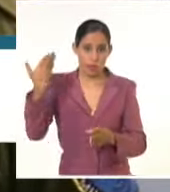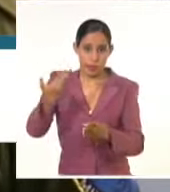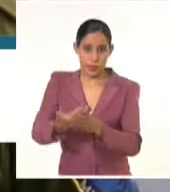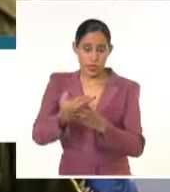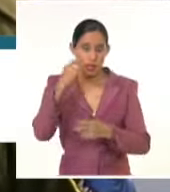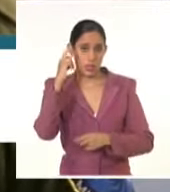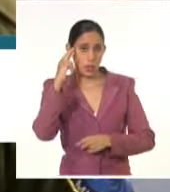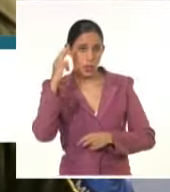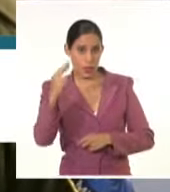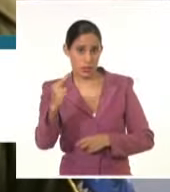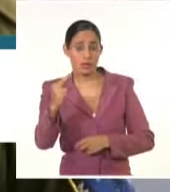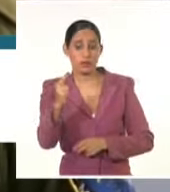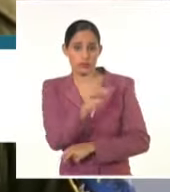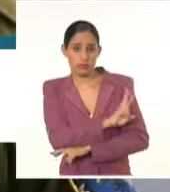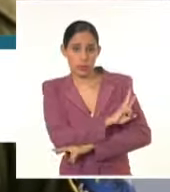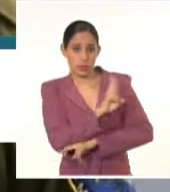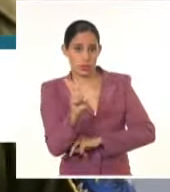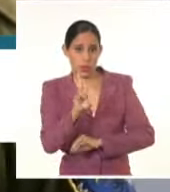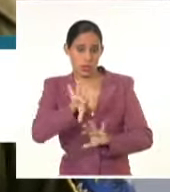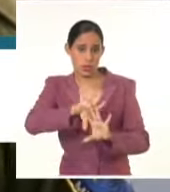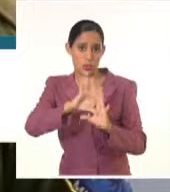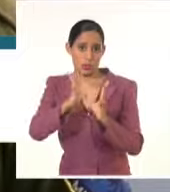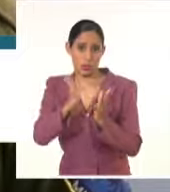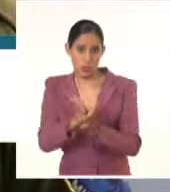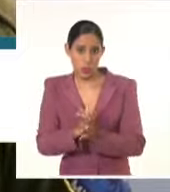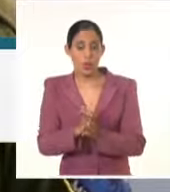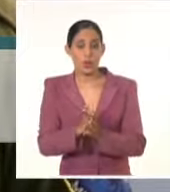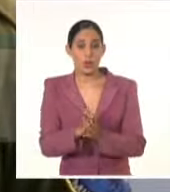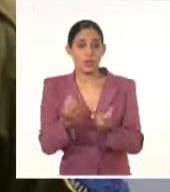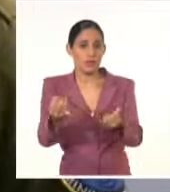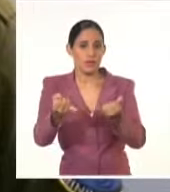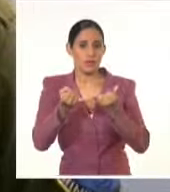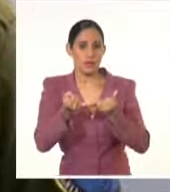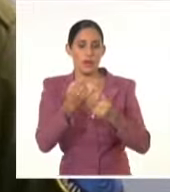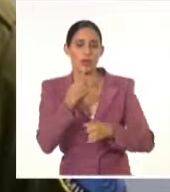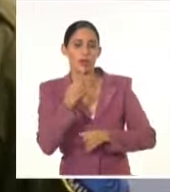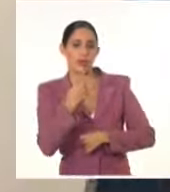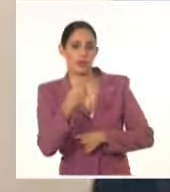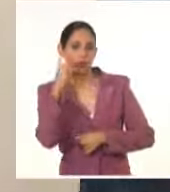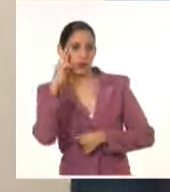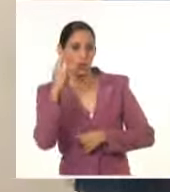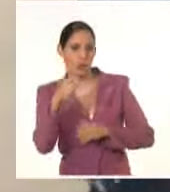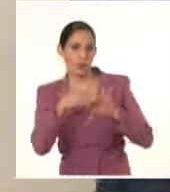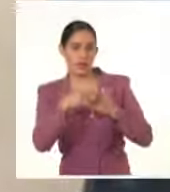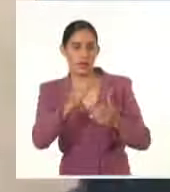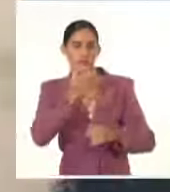rebelde, una herencia que nos dejó bien clara el comandante en jefe que nos legó, es su legado histórico.